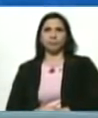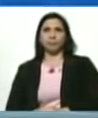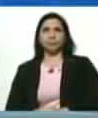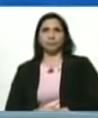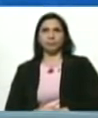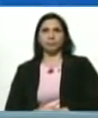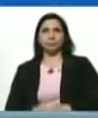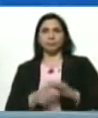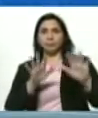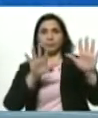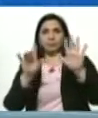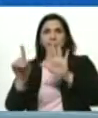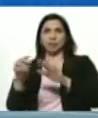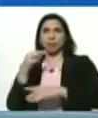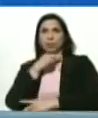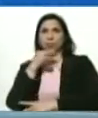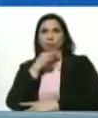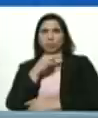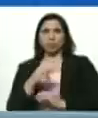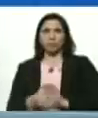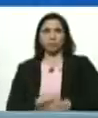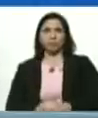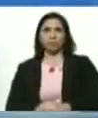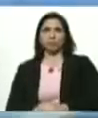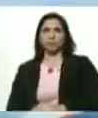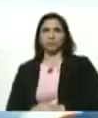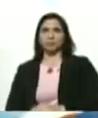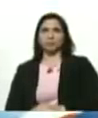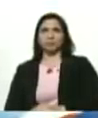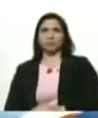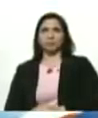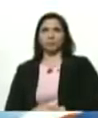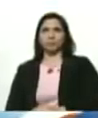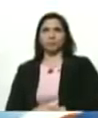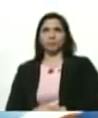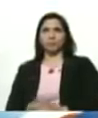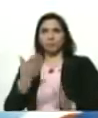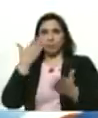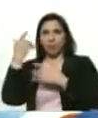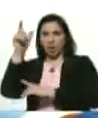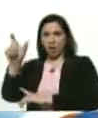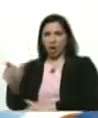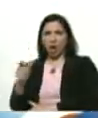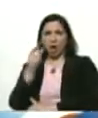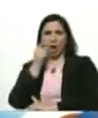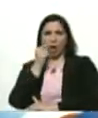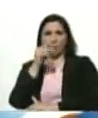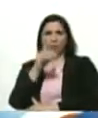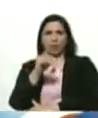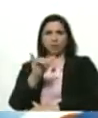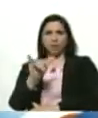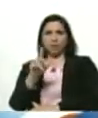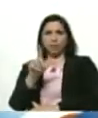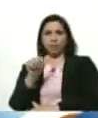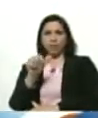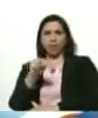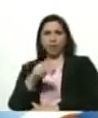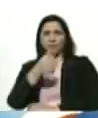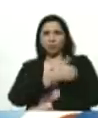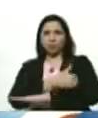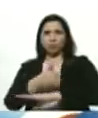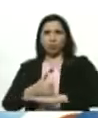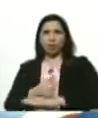el 16 de octubre sale este señor william brownfield funcionario del gobierno de tron fue